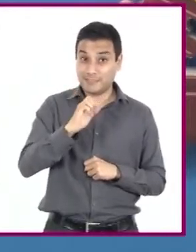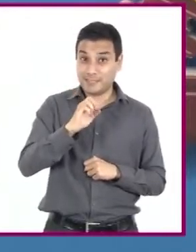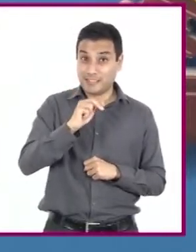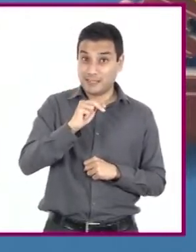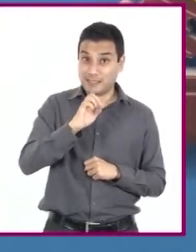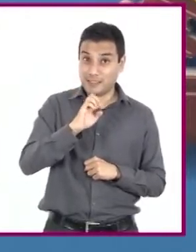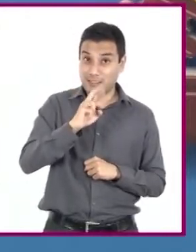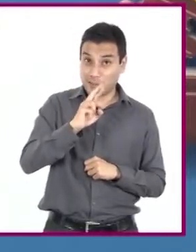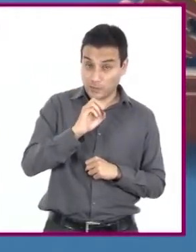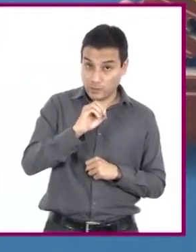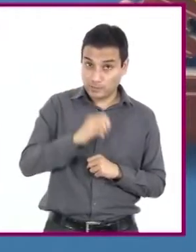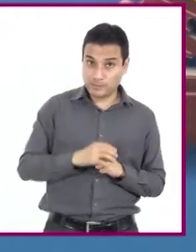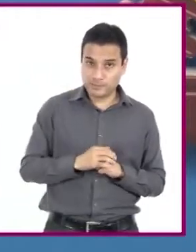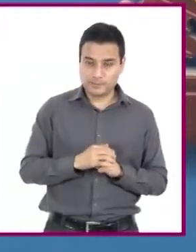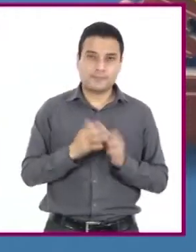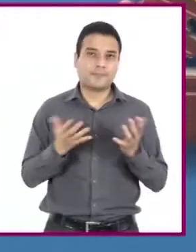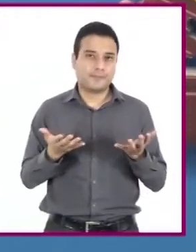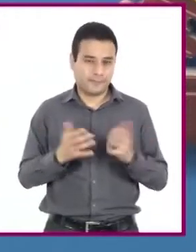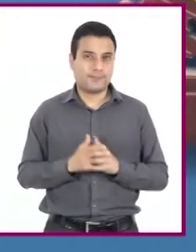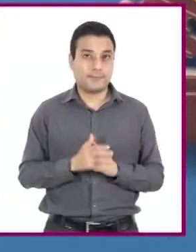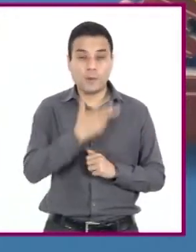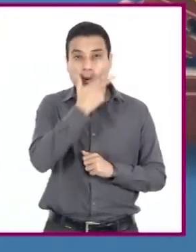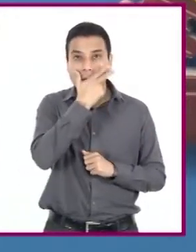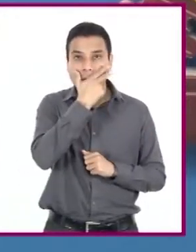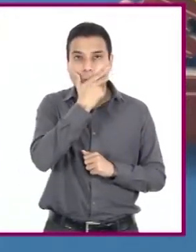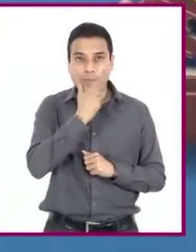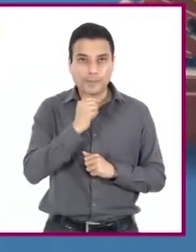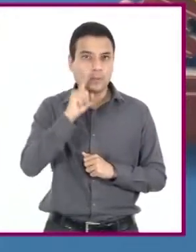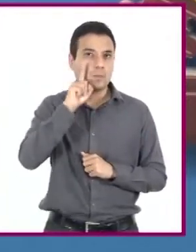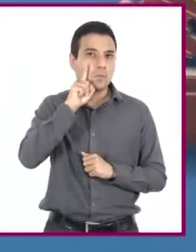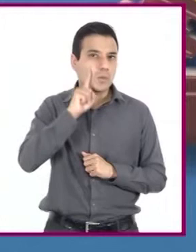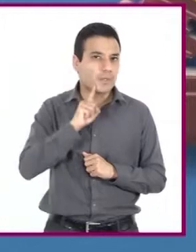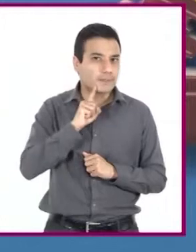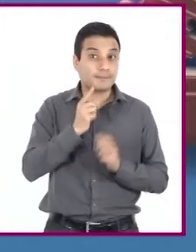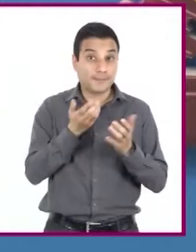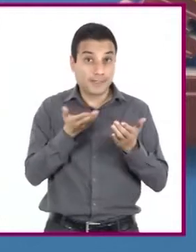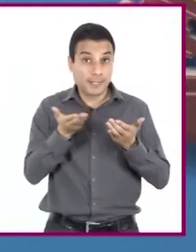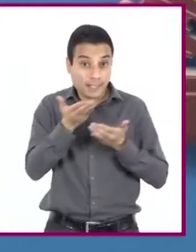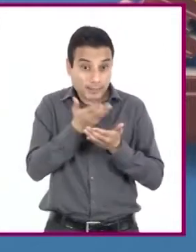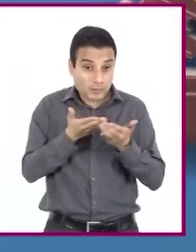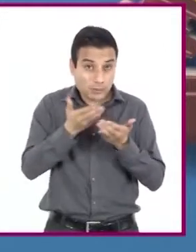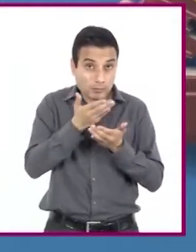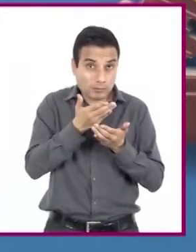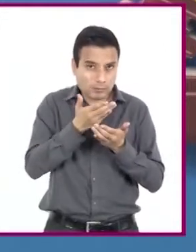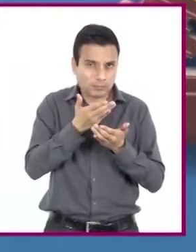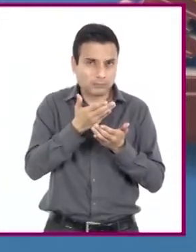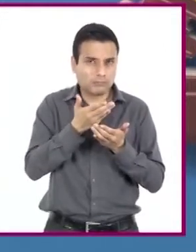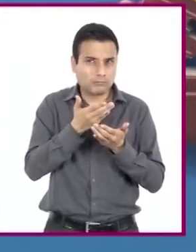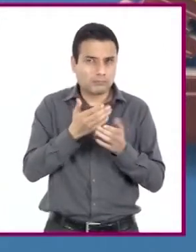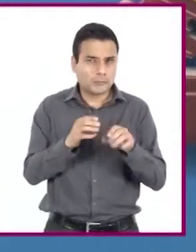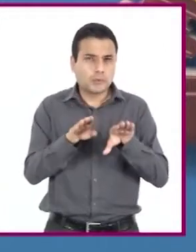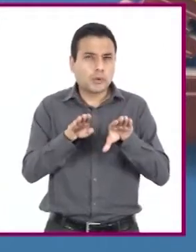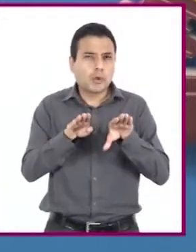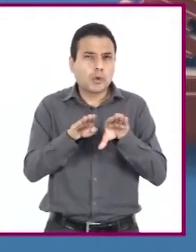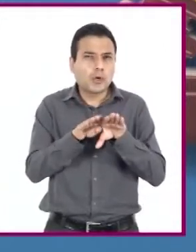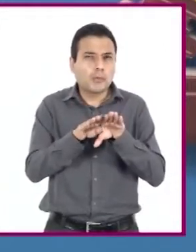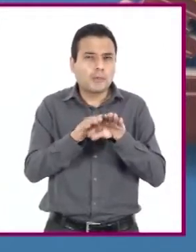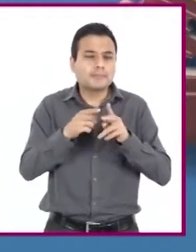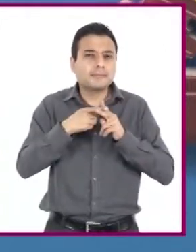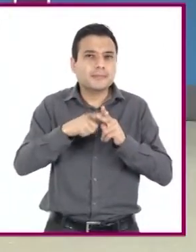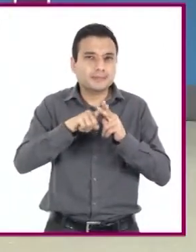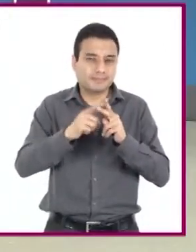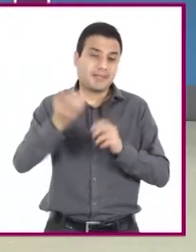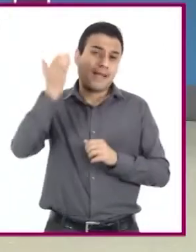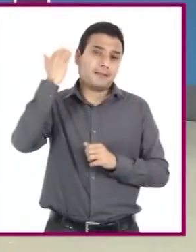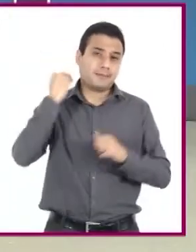considerar que las relaciones entre hombres y mujeres han sido adquiridas en la convivencia diaria y que pueden cambiar.